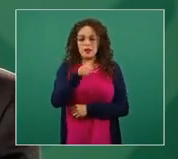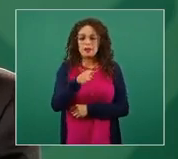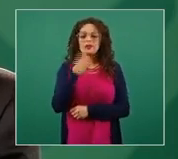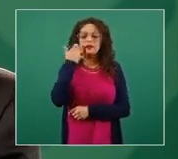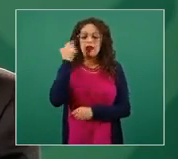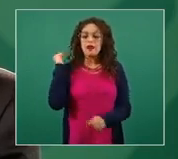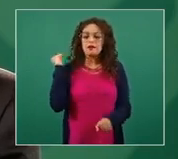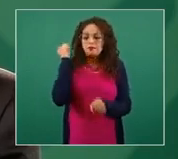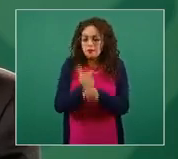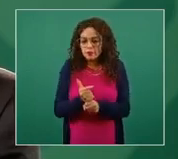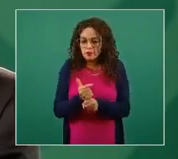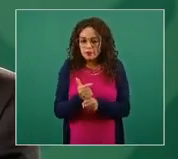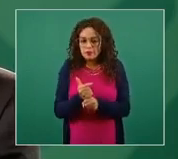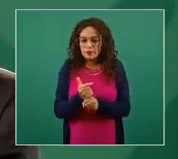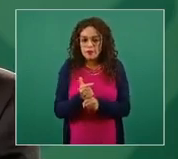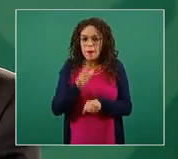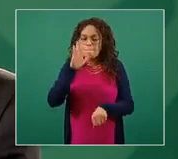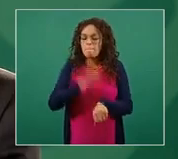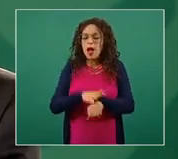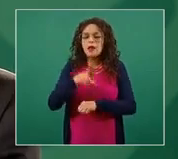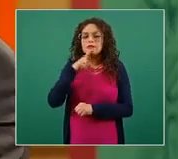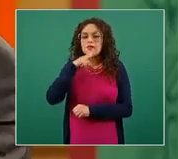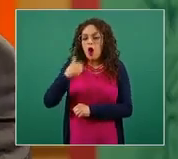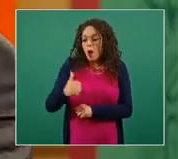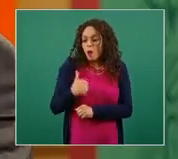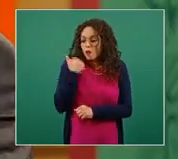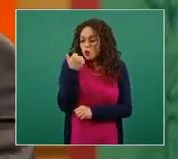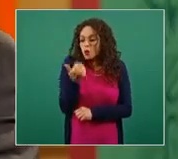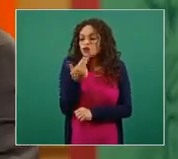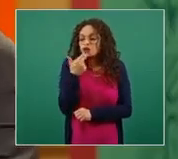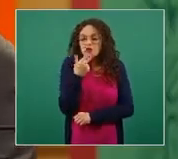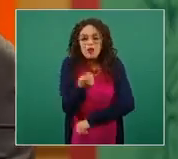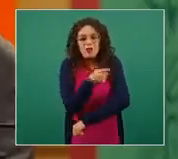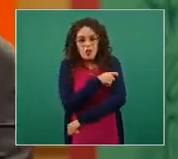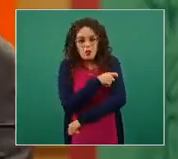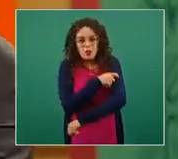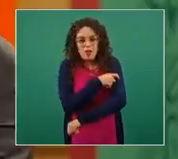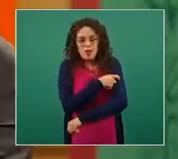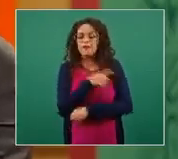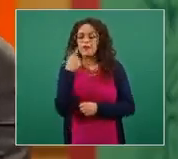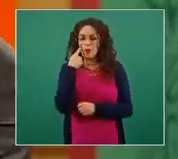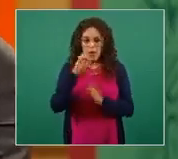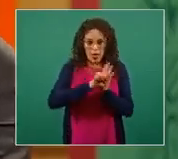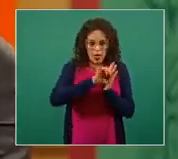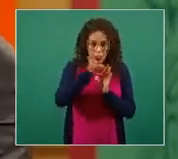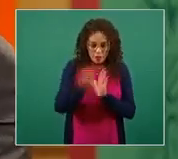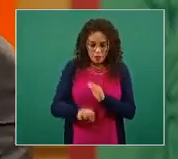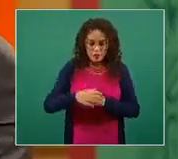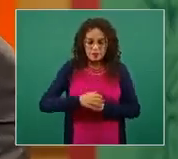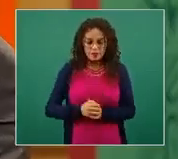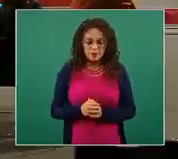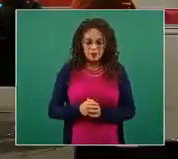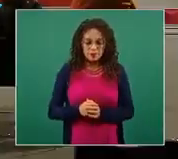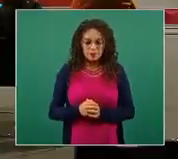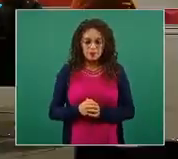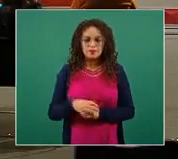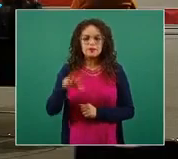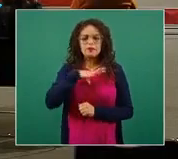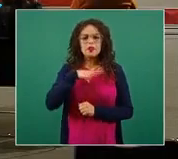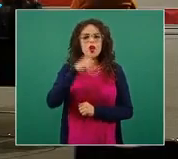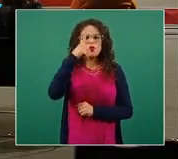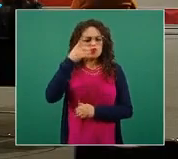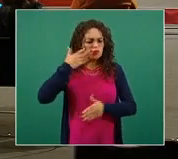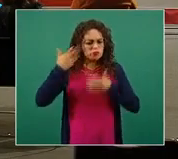cuál sería el aprovechamiento óptimo de las vacunas. Por ejemplo, hay un estudio al que les seguimos la pista y vamos